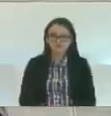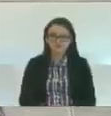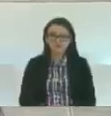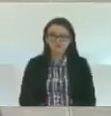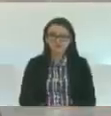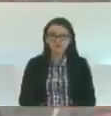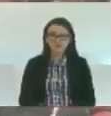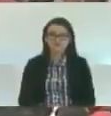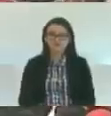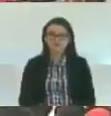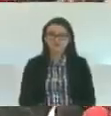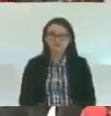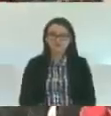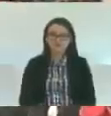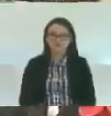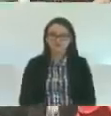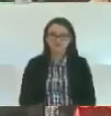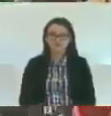Venezuela.